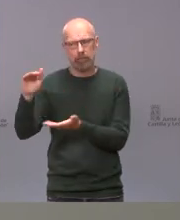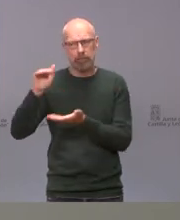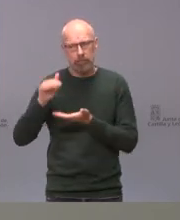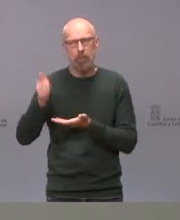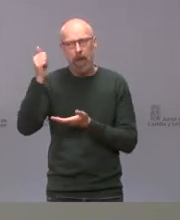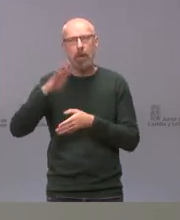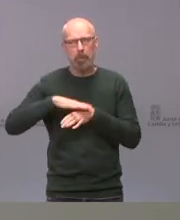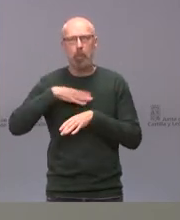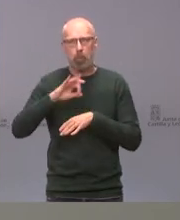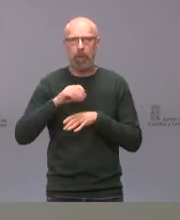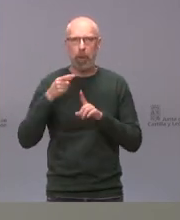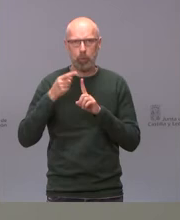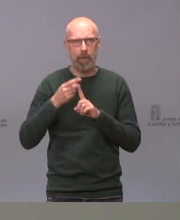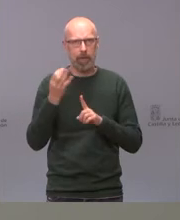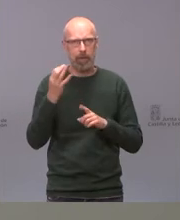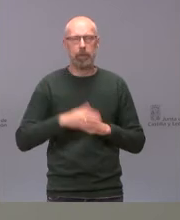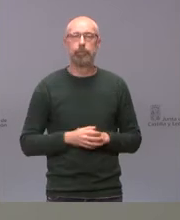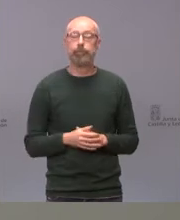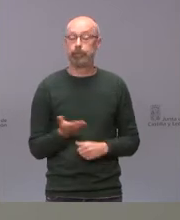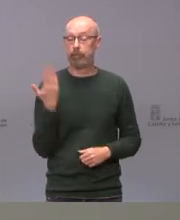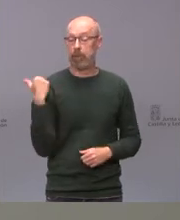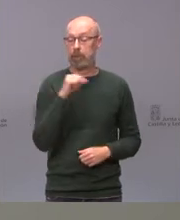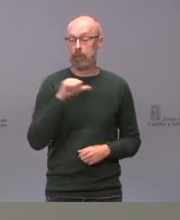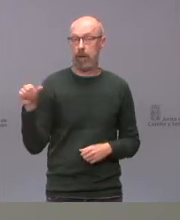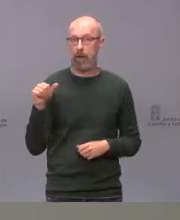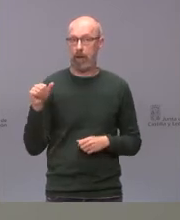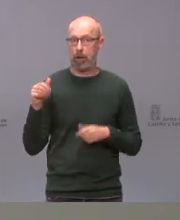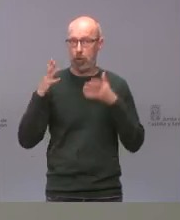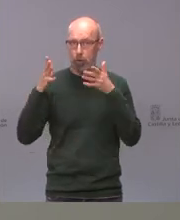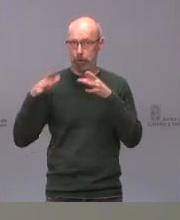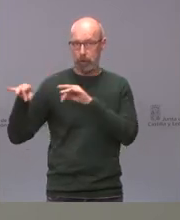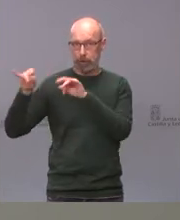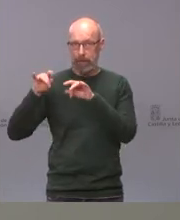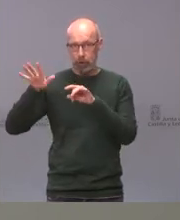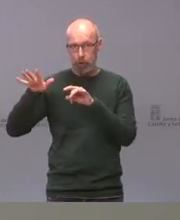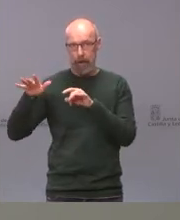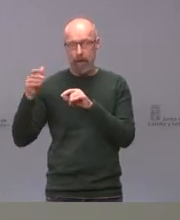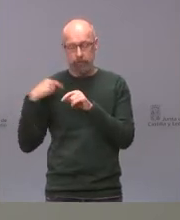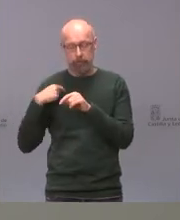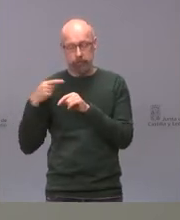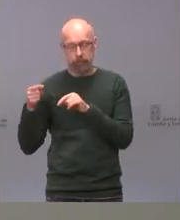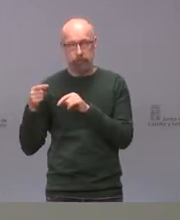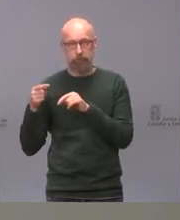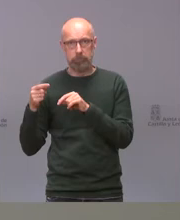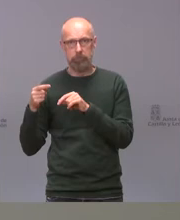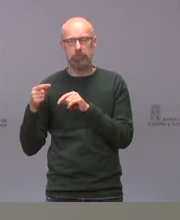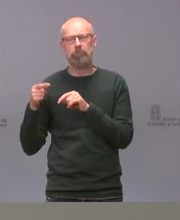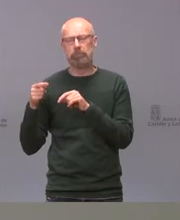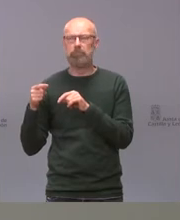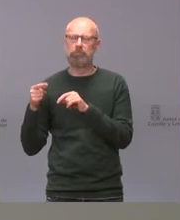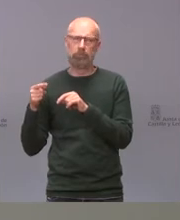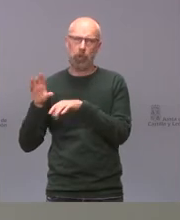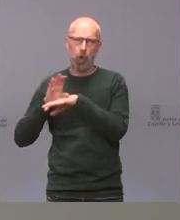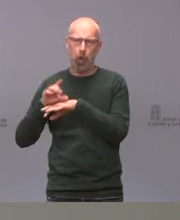vacunando. La semana pasada, en el Consejo Interterritorial, como ya les comenté, se manifestó por parte de muchísimos